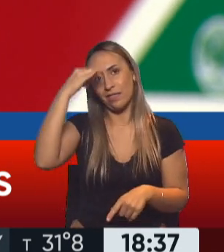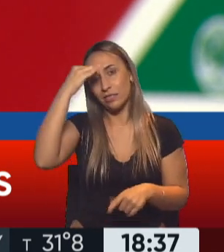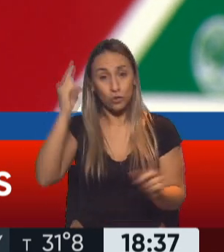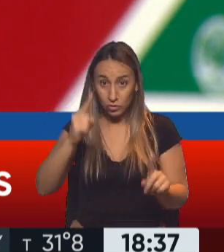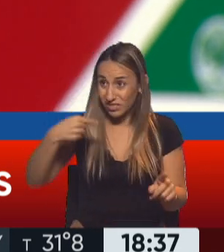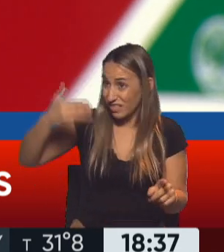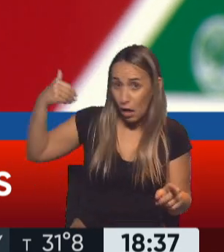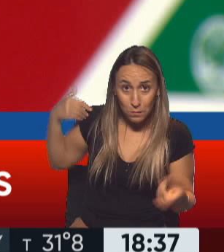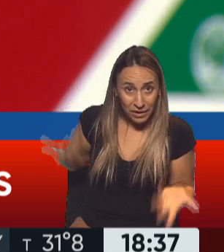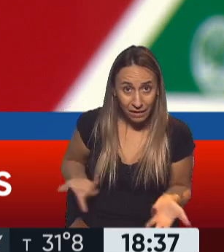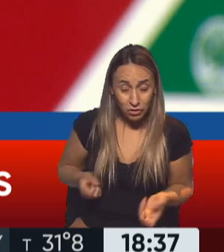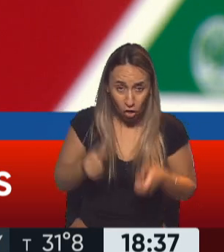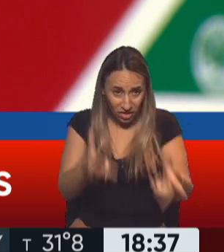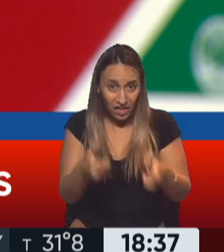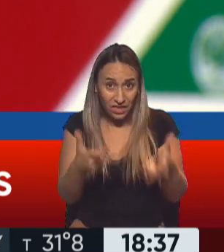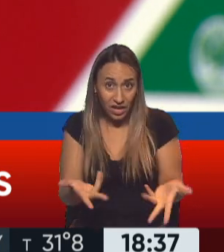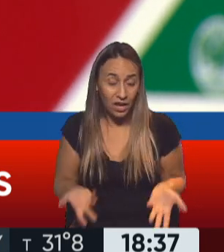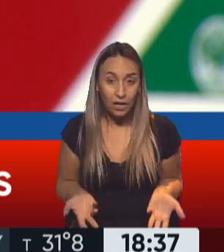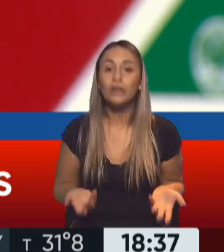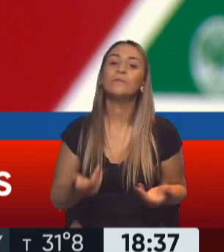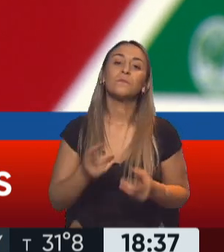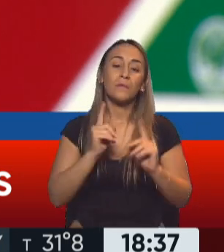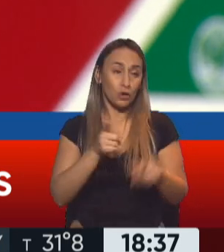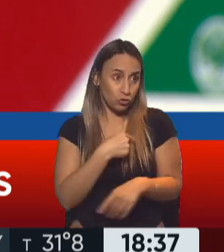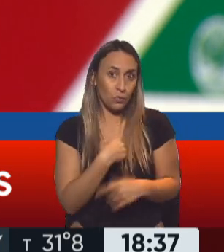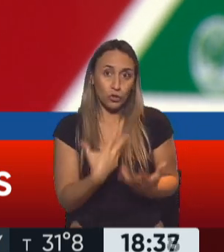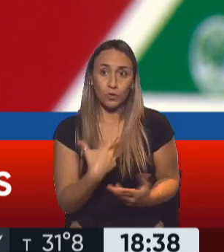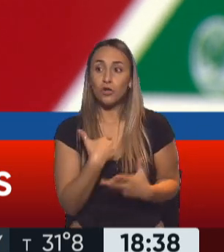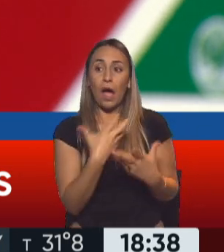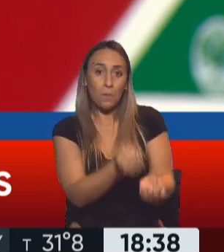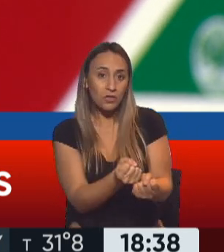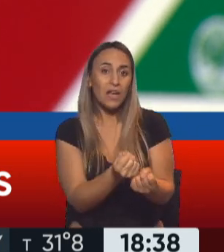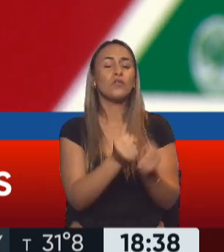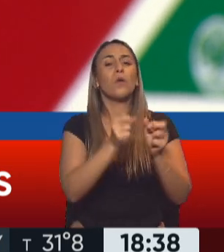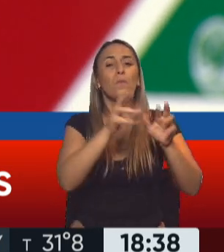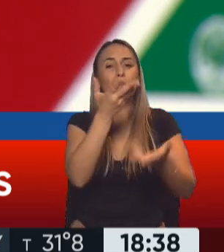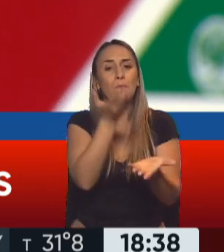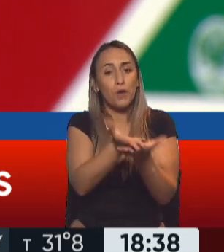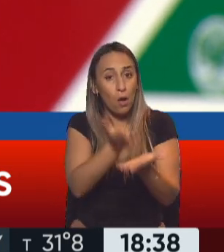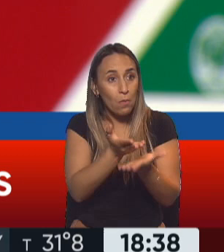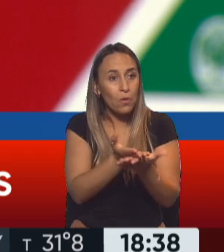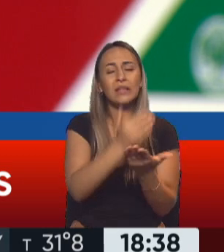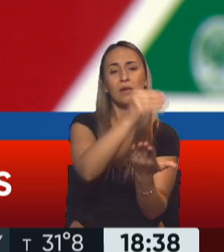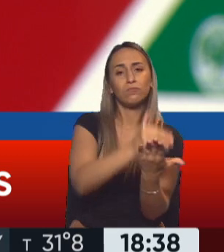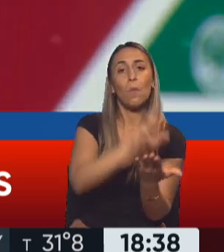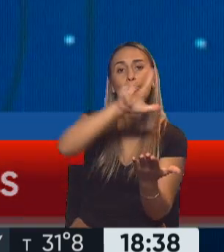a apoyar, si esto además está en el marco de un plan económico que nos muestre cómo la Argentina va a volver a crecer y generar